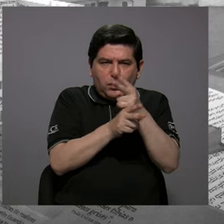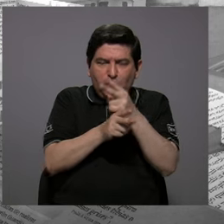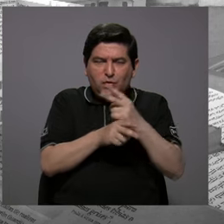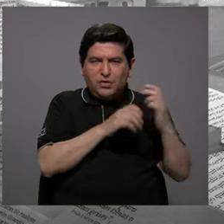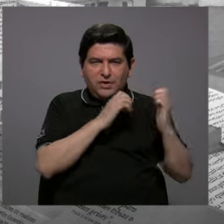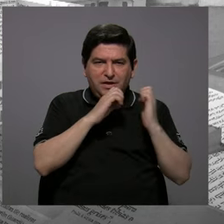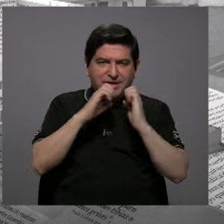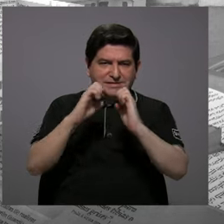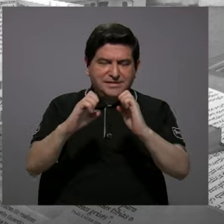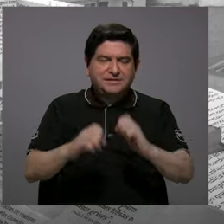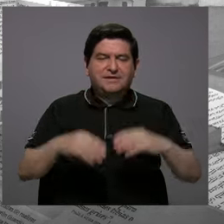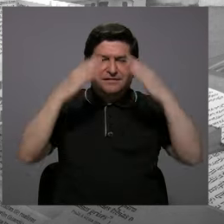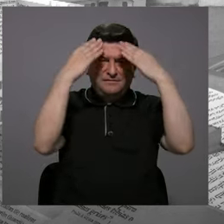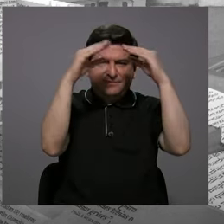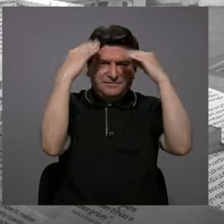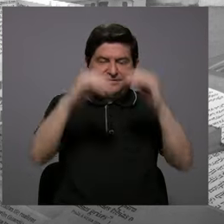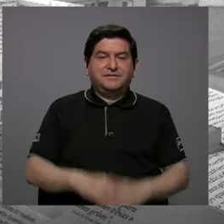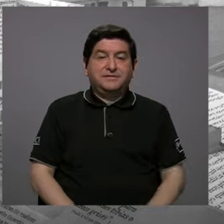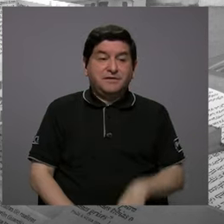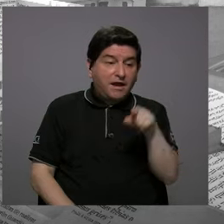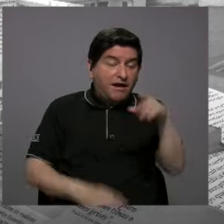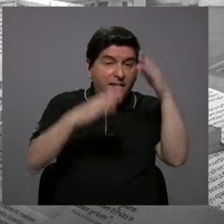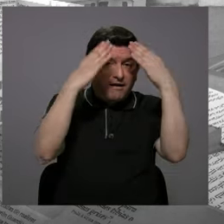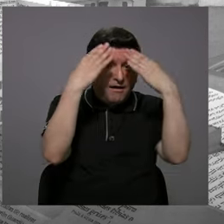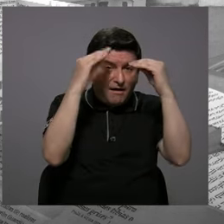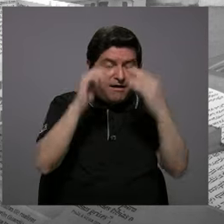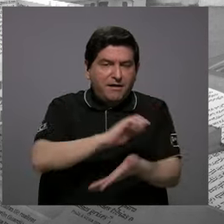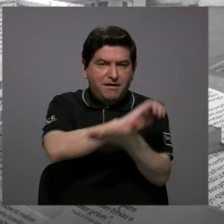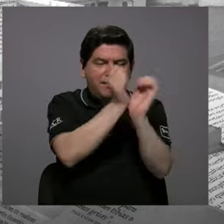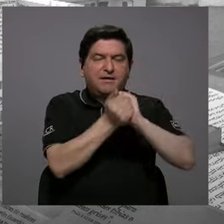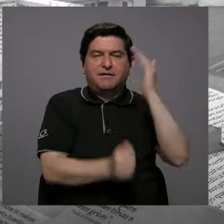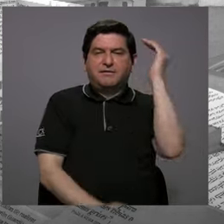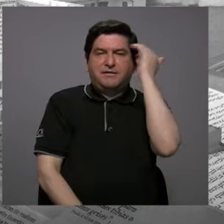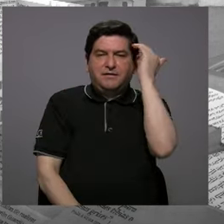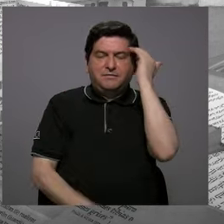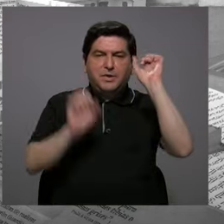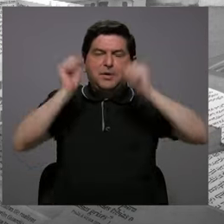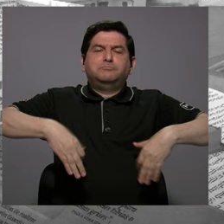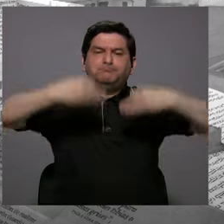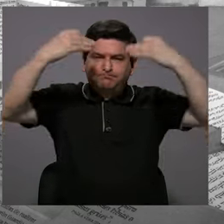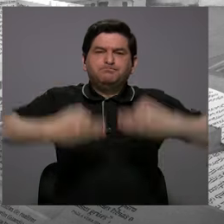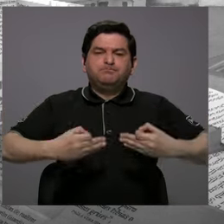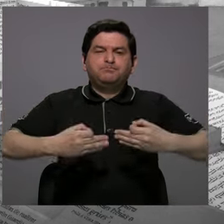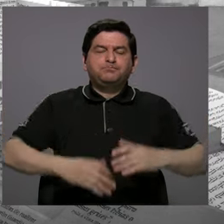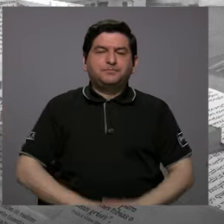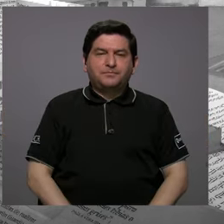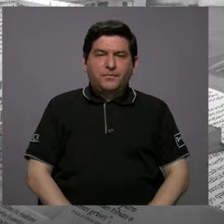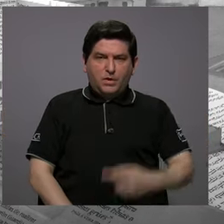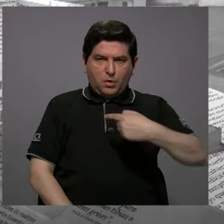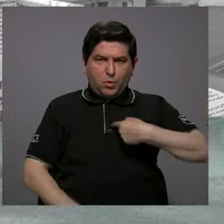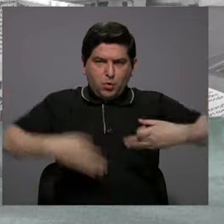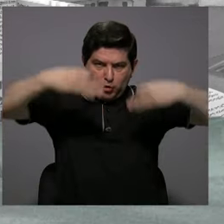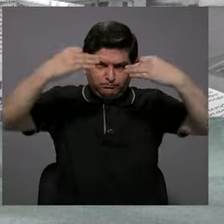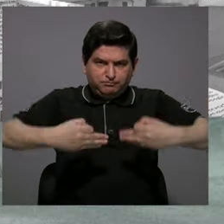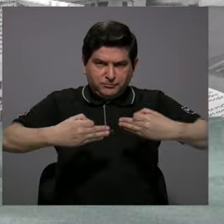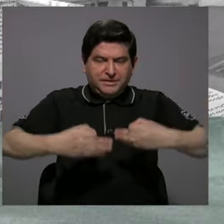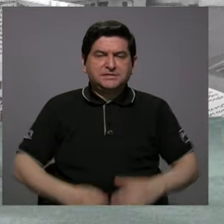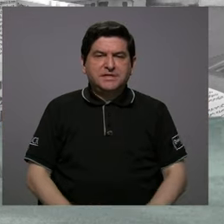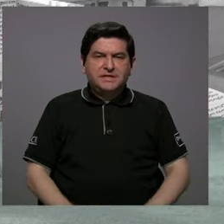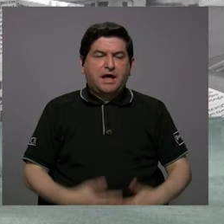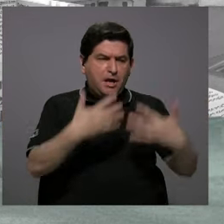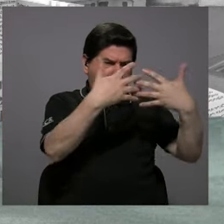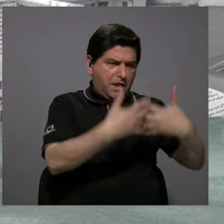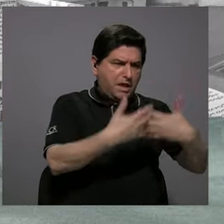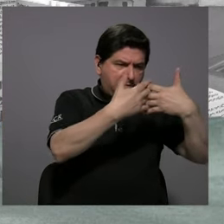estratégico de la información esta información convertida en conocimiento para tomar decisiones cuando uno toma decisiones en la